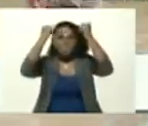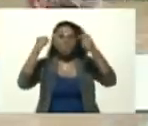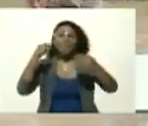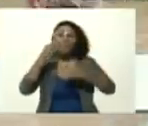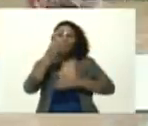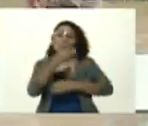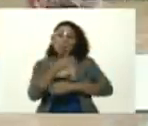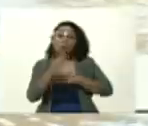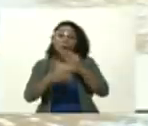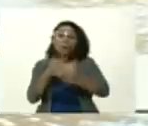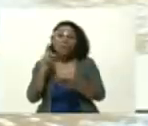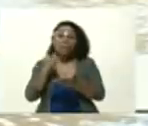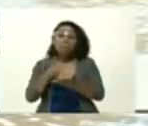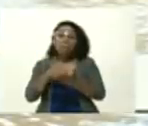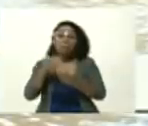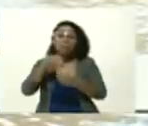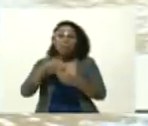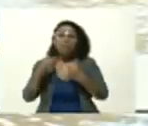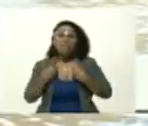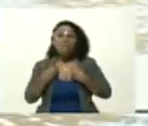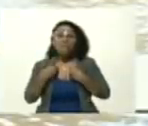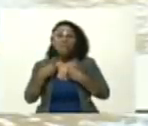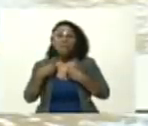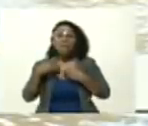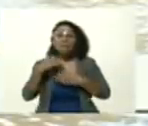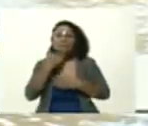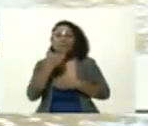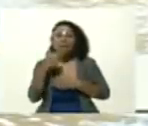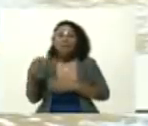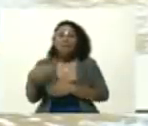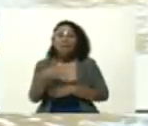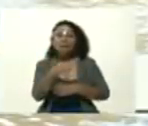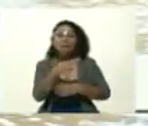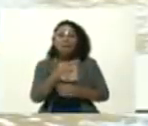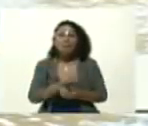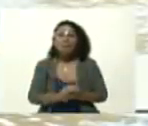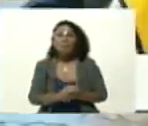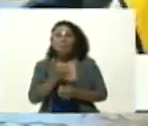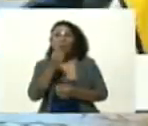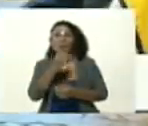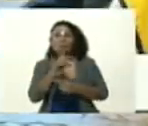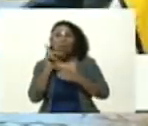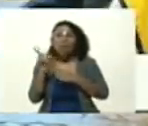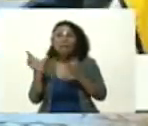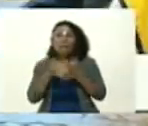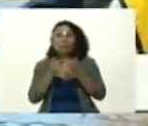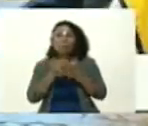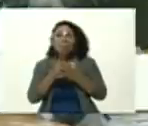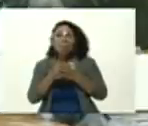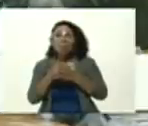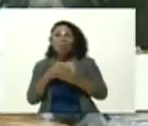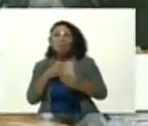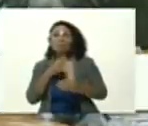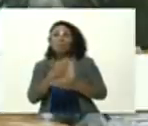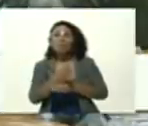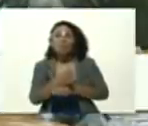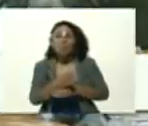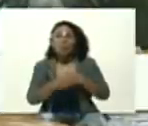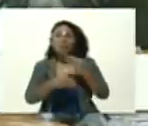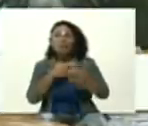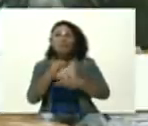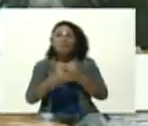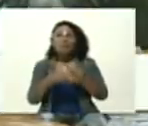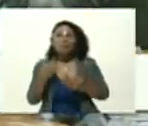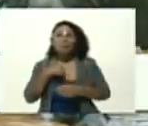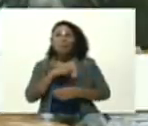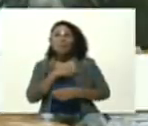que habitan en el territorio allí a las orillas del río Neverí. Y bueno, con ese equipo trasladamos también, estamos coordinando con nuestro